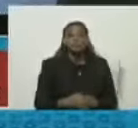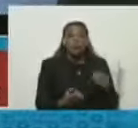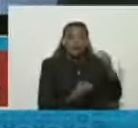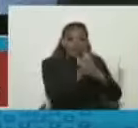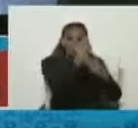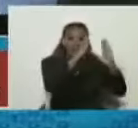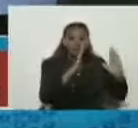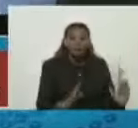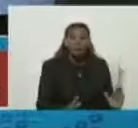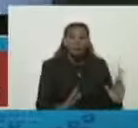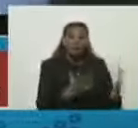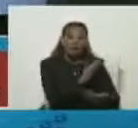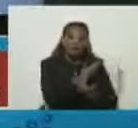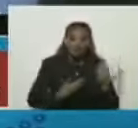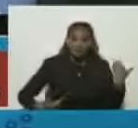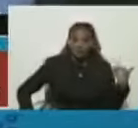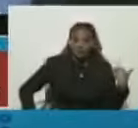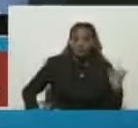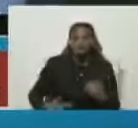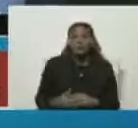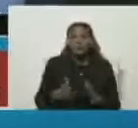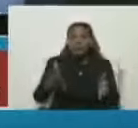del 28 de julio.